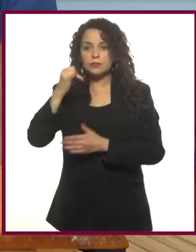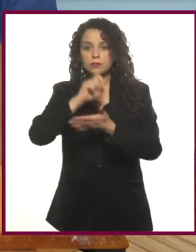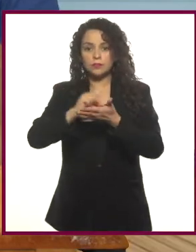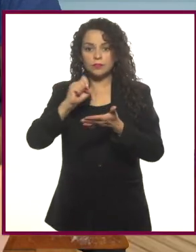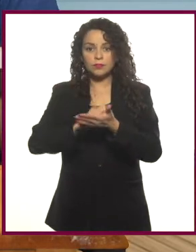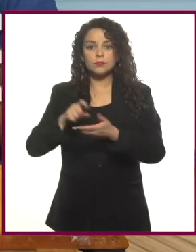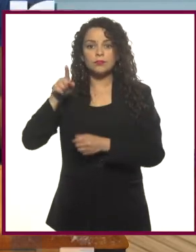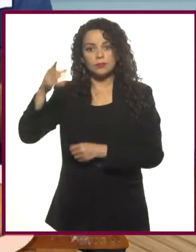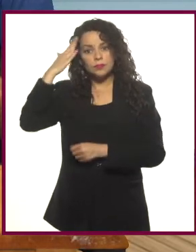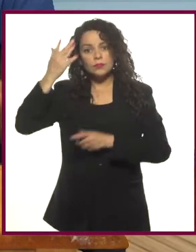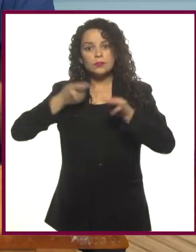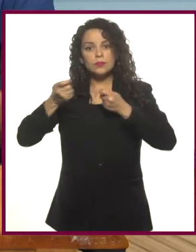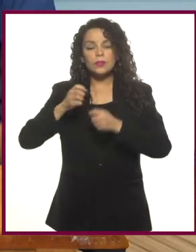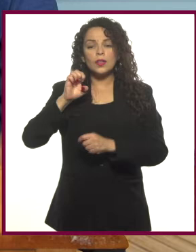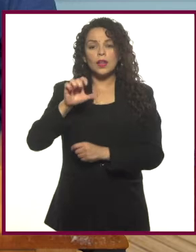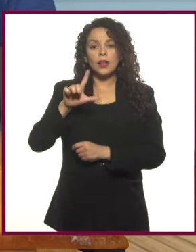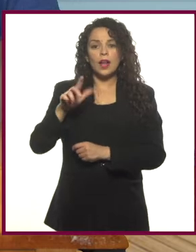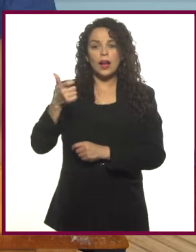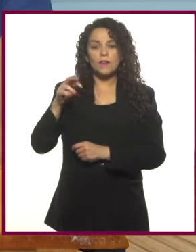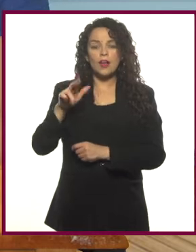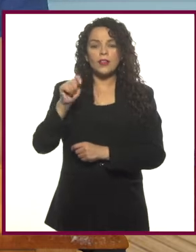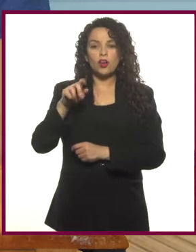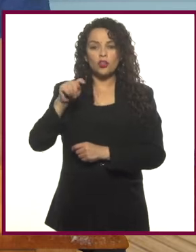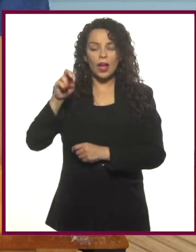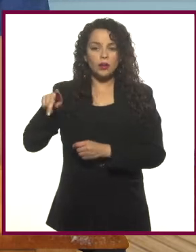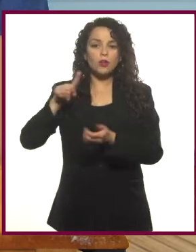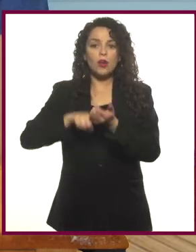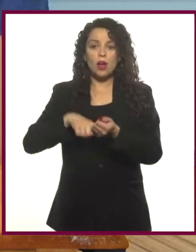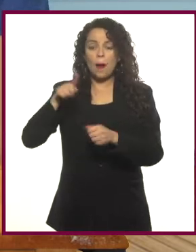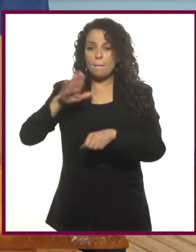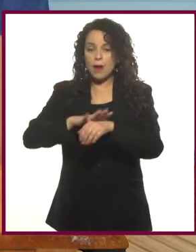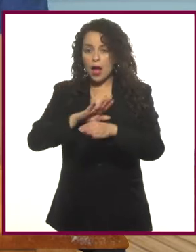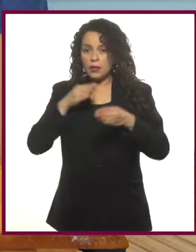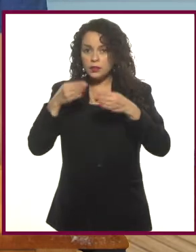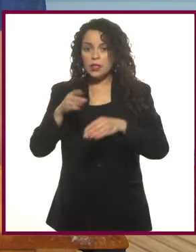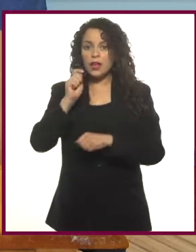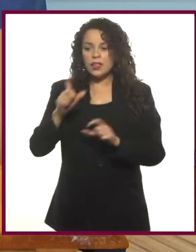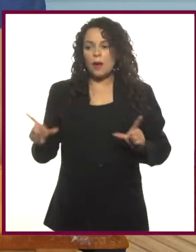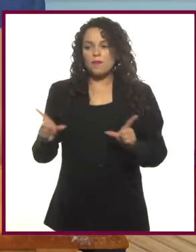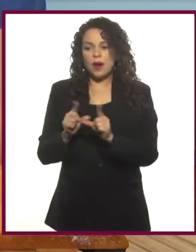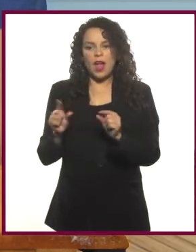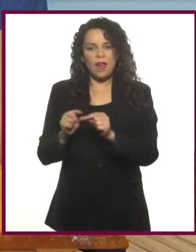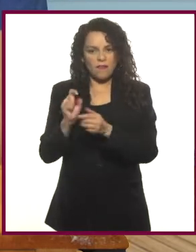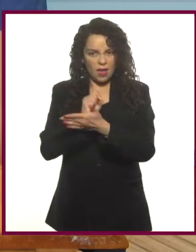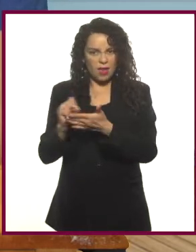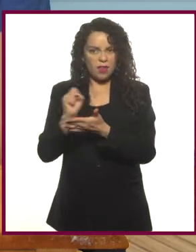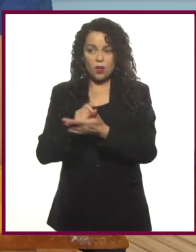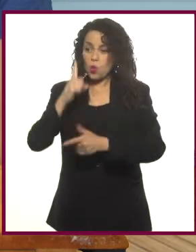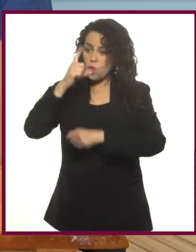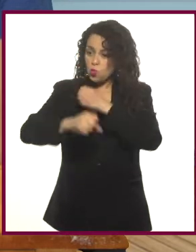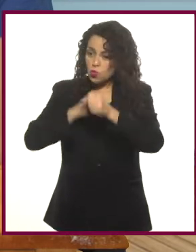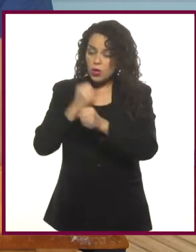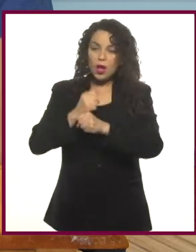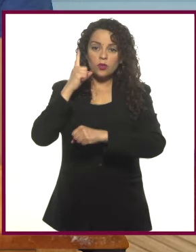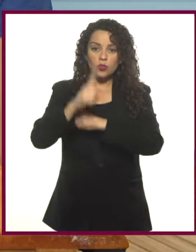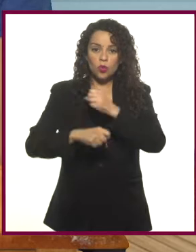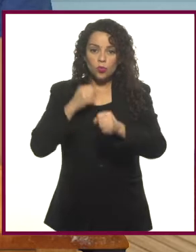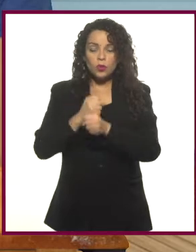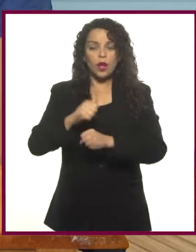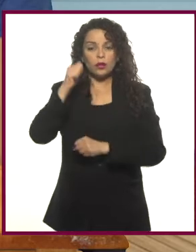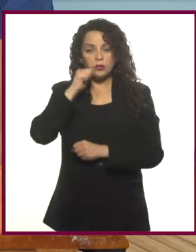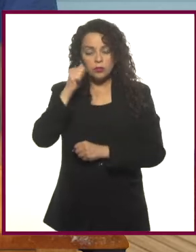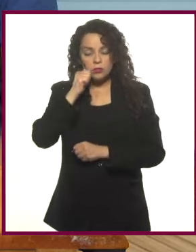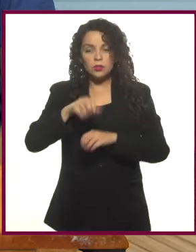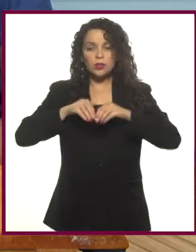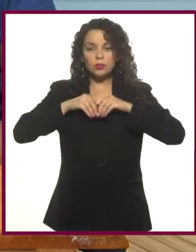que dirige Al Gravitar Rotando, un taller de creación literaria con especial énfasis en el relato breve, y que año con año